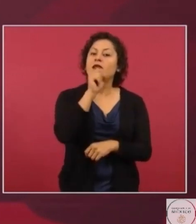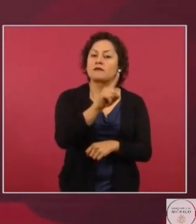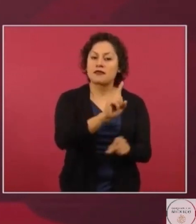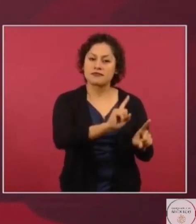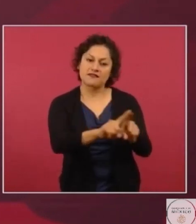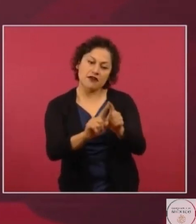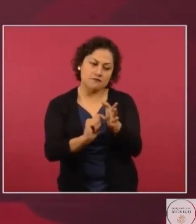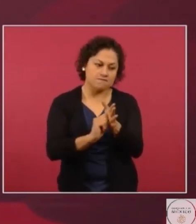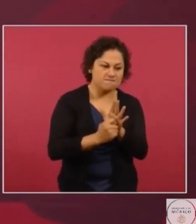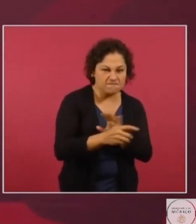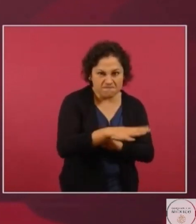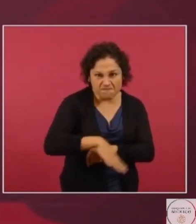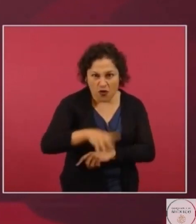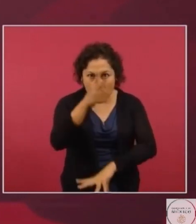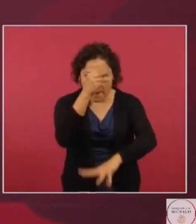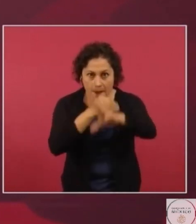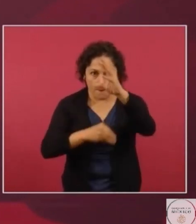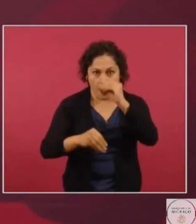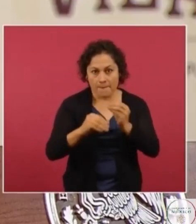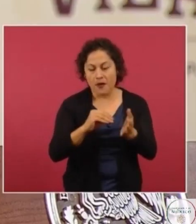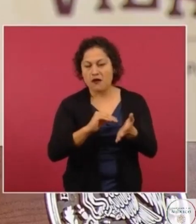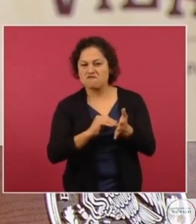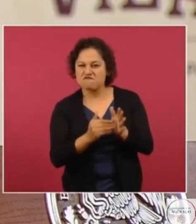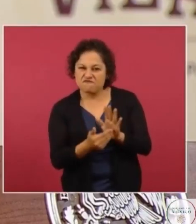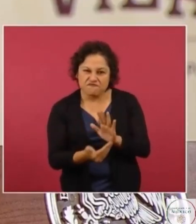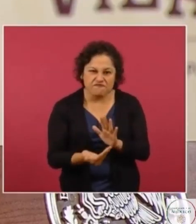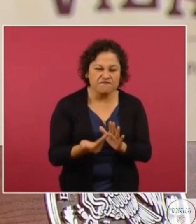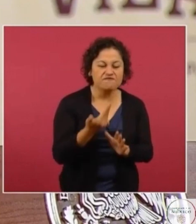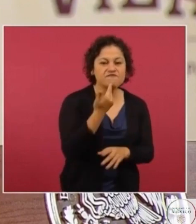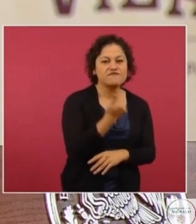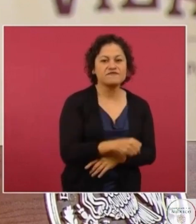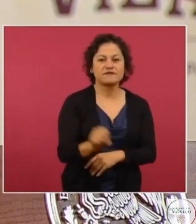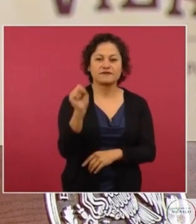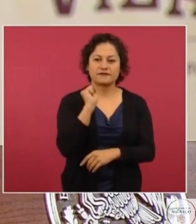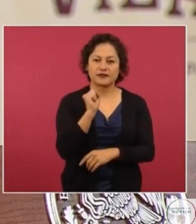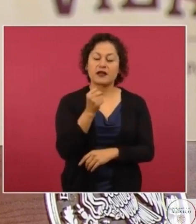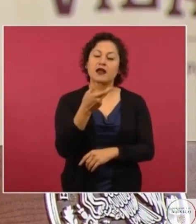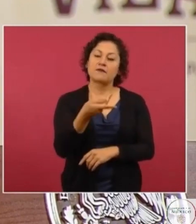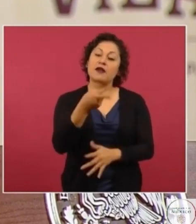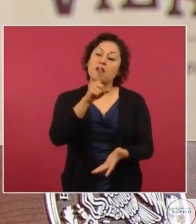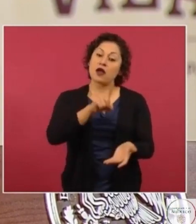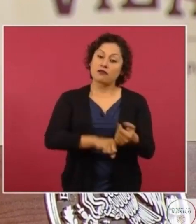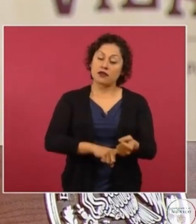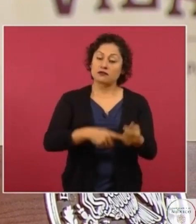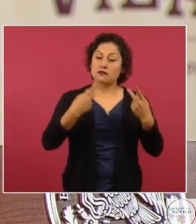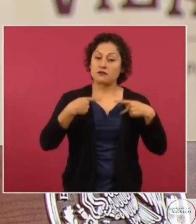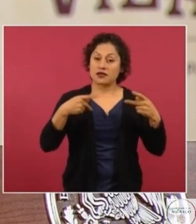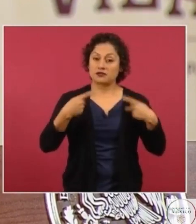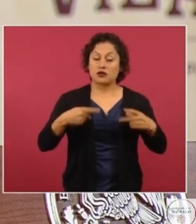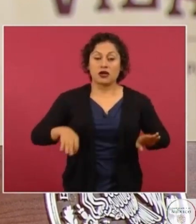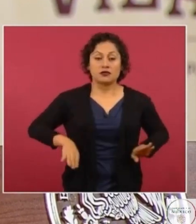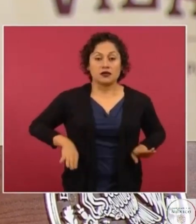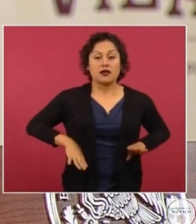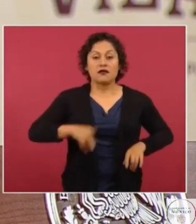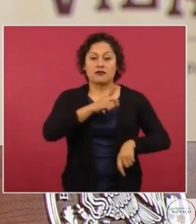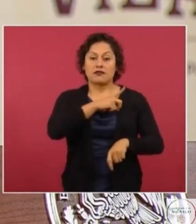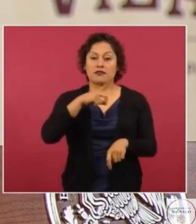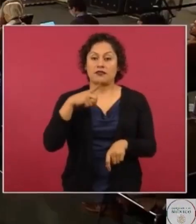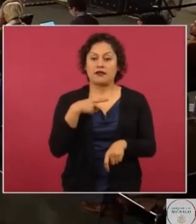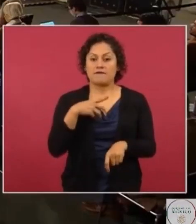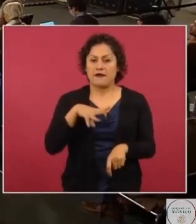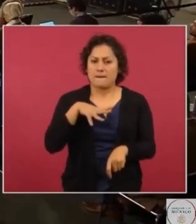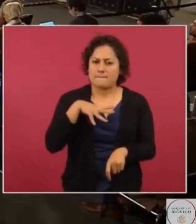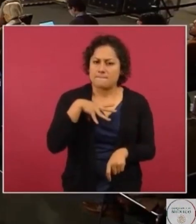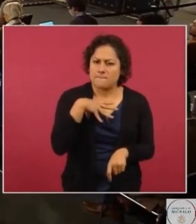Eso es lo que caracteriza a los mexicanos y en todos los